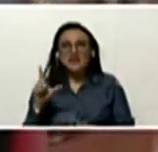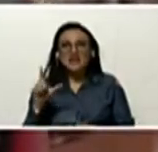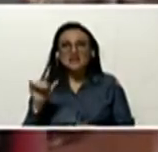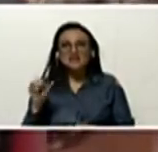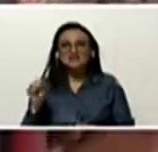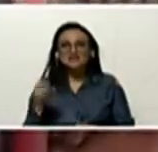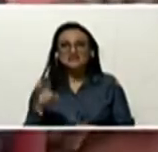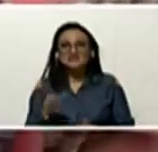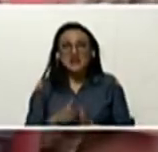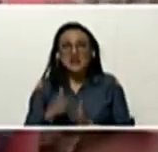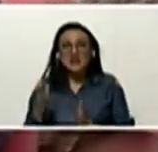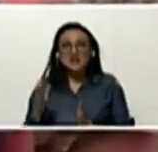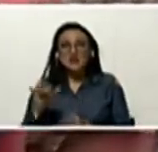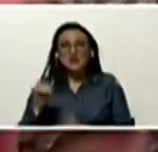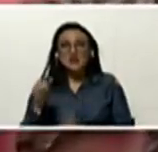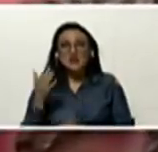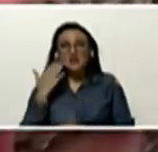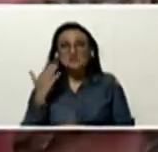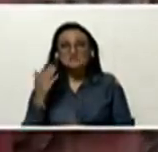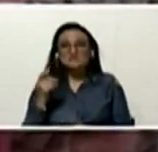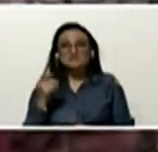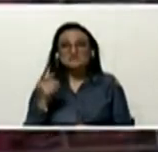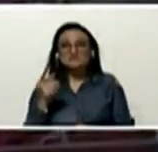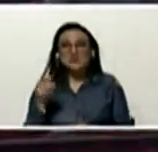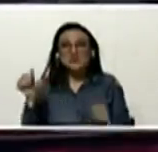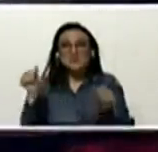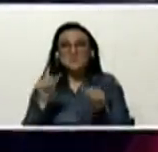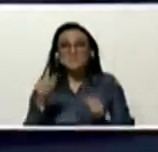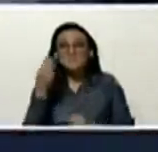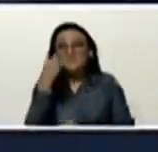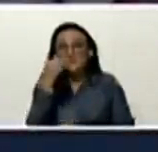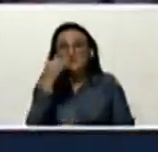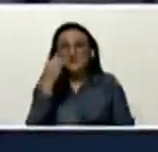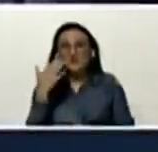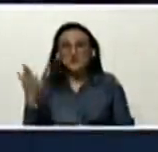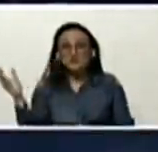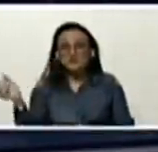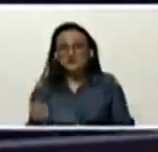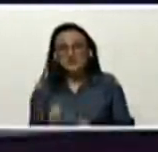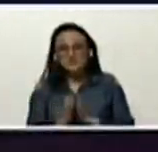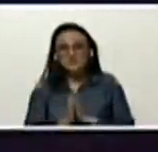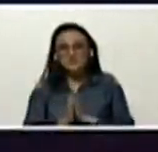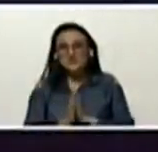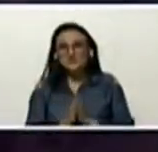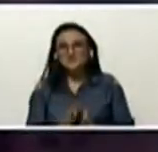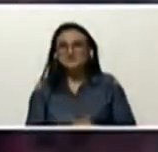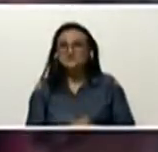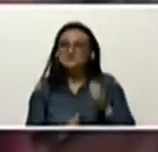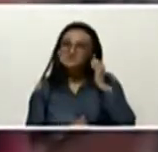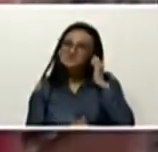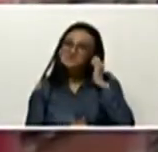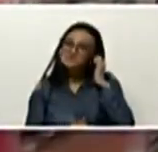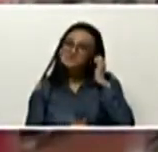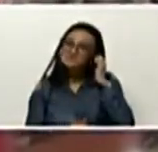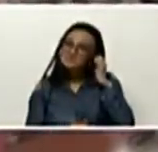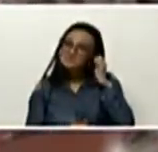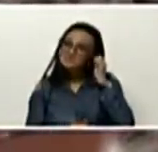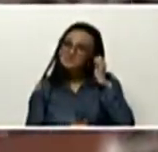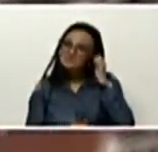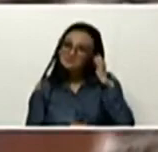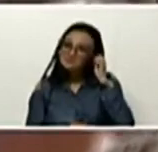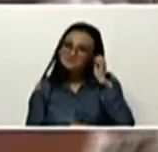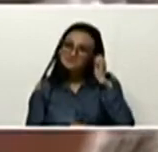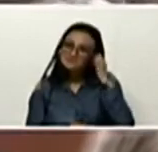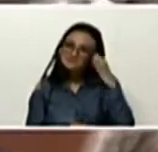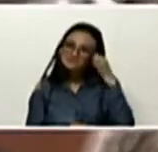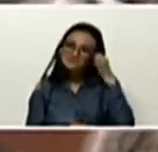Allá al lado tiene a José Vicente Rangel, hecho un muñeco. Para verlo. Tráelo, por favor. Para ver ese muñeco. Asómalo. Mira, no te dije yo que